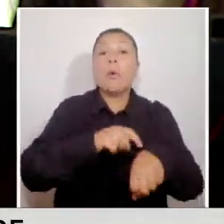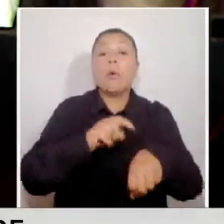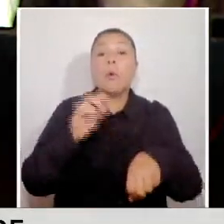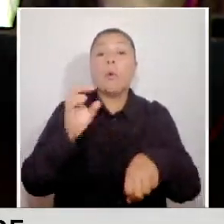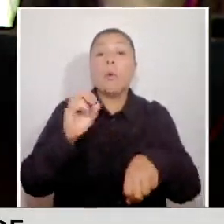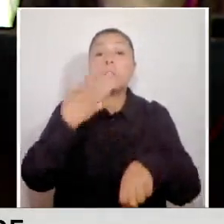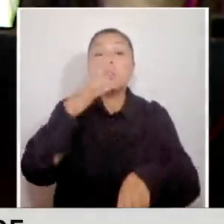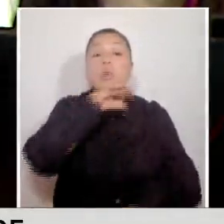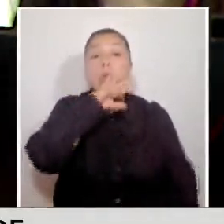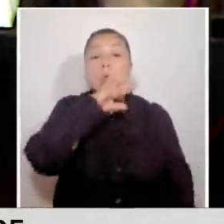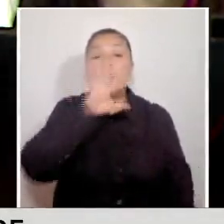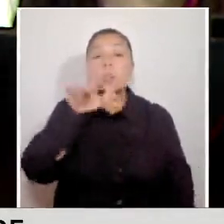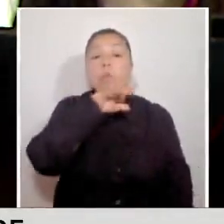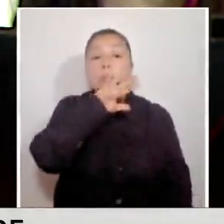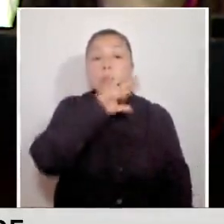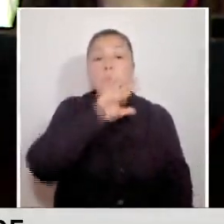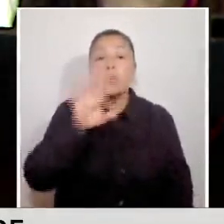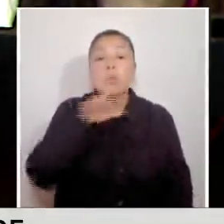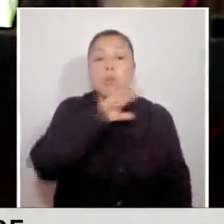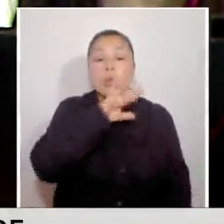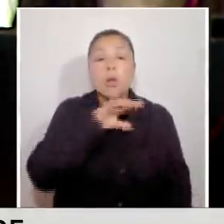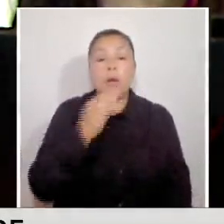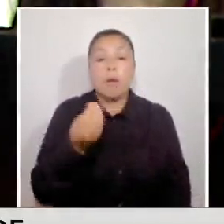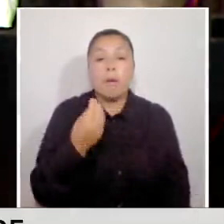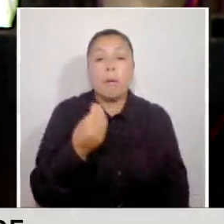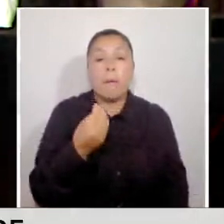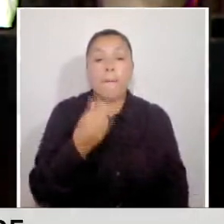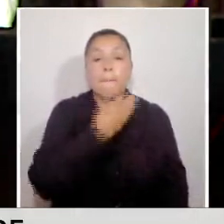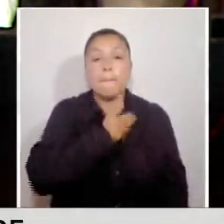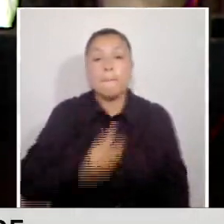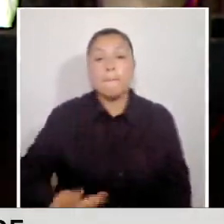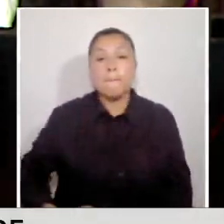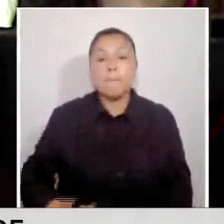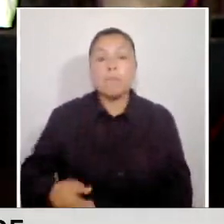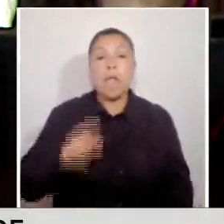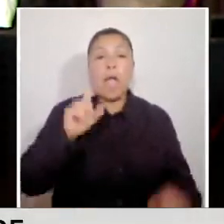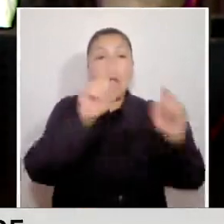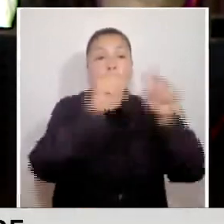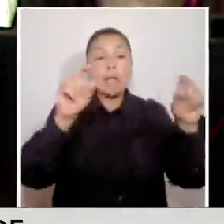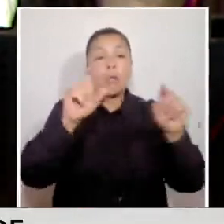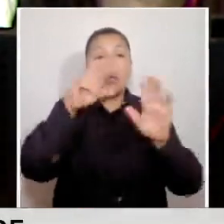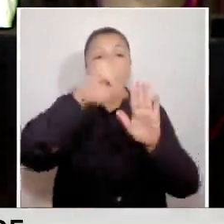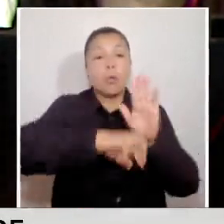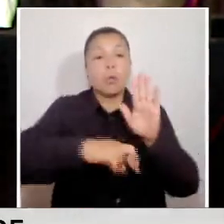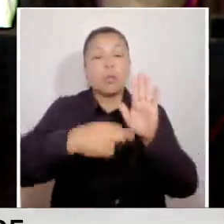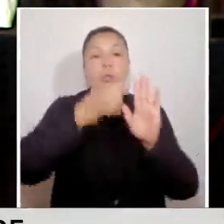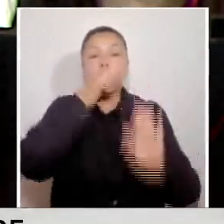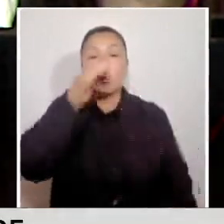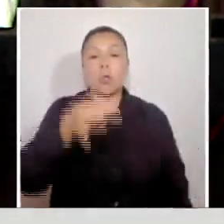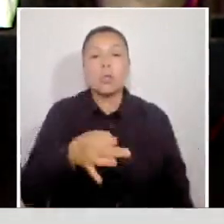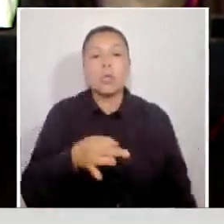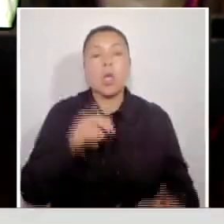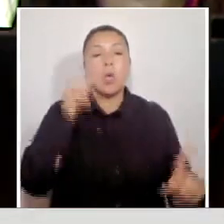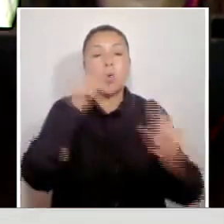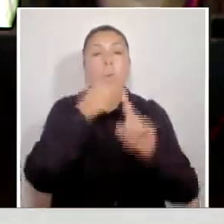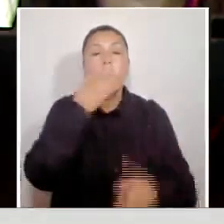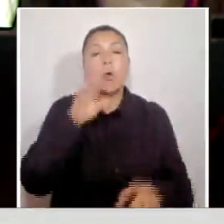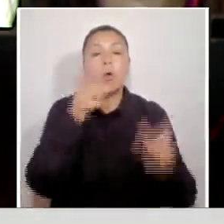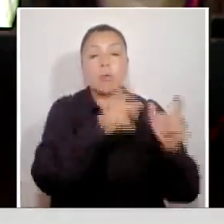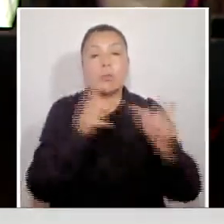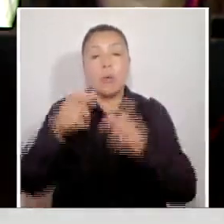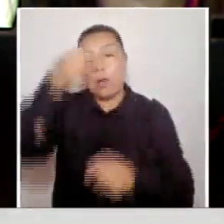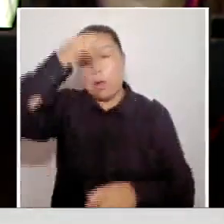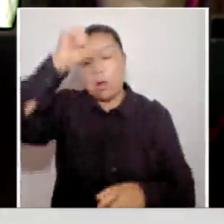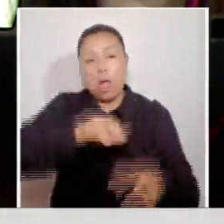minutos 5 minutos 5 minutos minutos bueno presidente el título del proyecto dice con el objeto de mejorar la persecución penal con énfasis